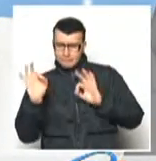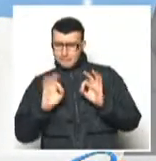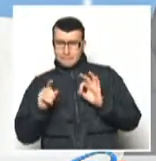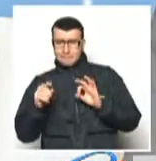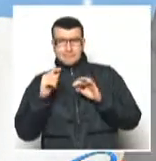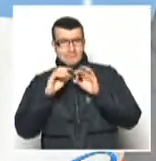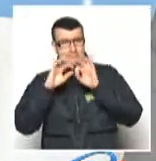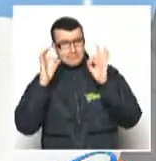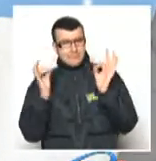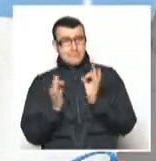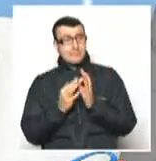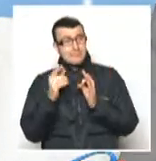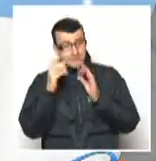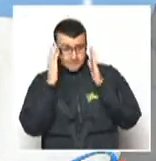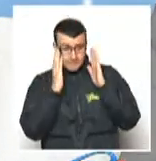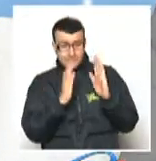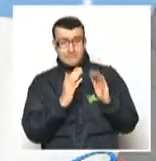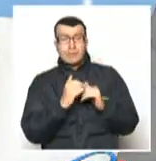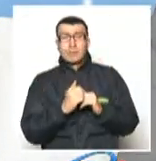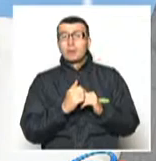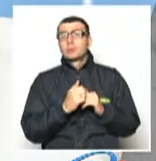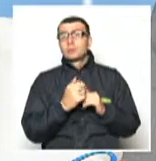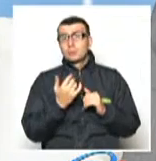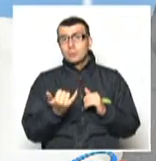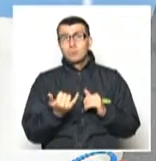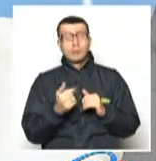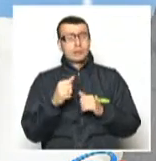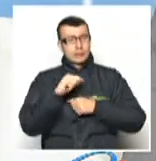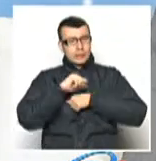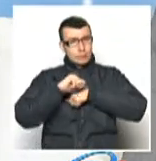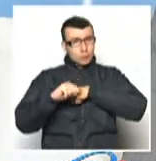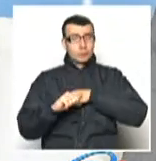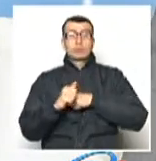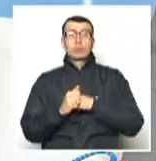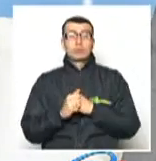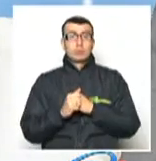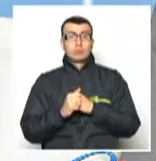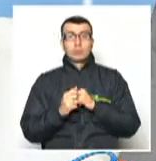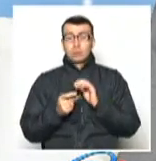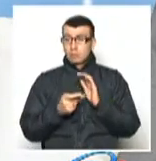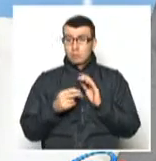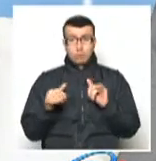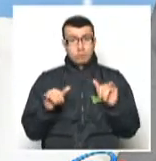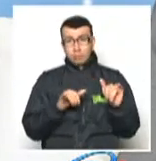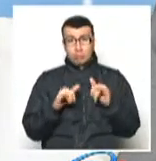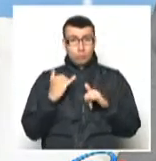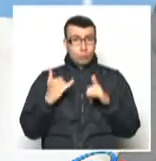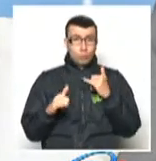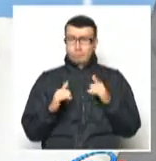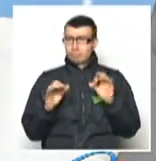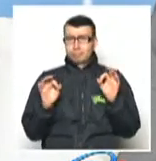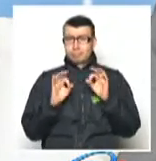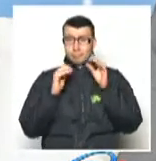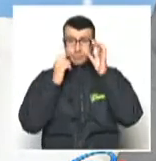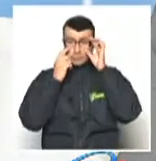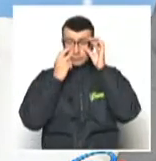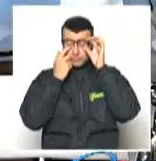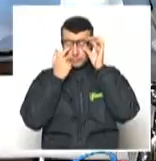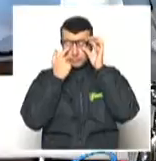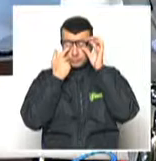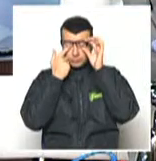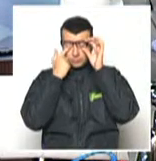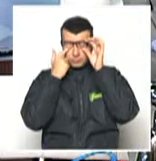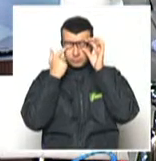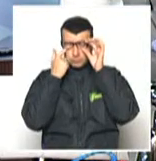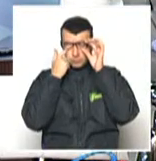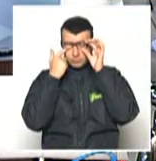para poder atender a un paciente de eso, porque es que estamos haciendo cirugías, esto no es un juego. En cuanto... Sí, dígame, perdóname, doctor.